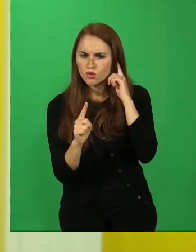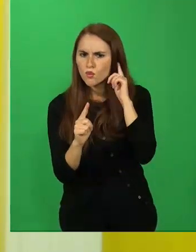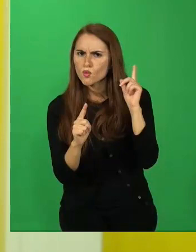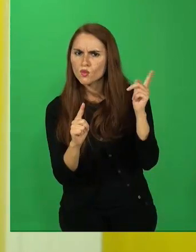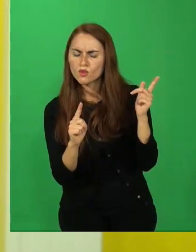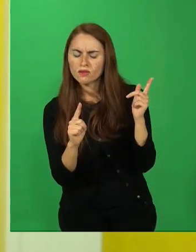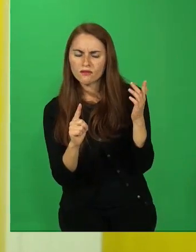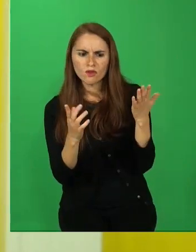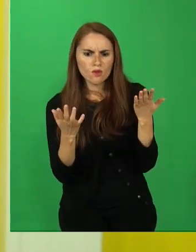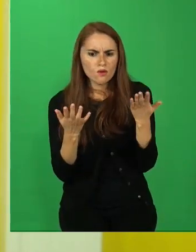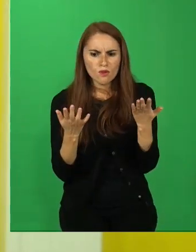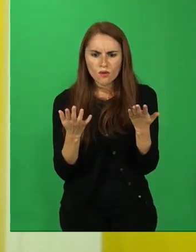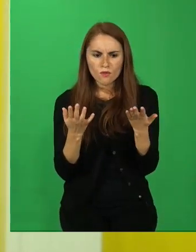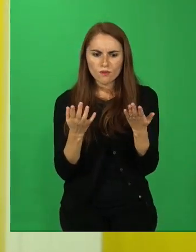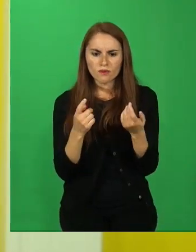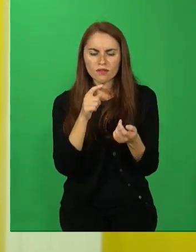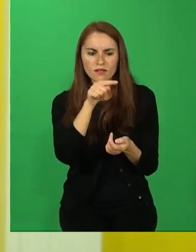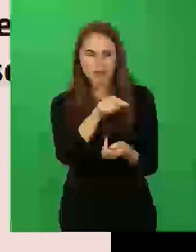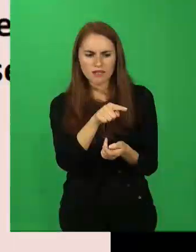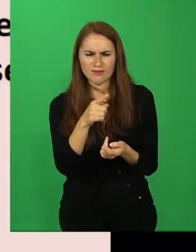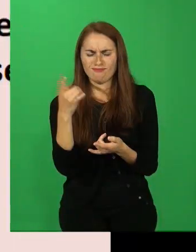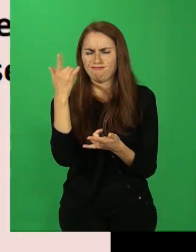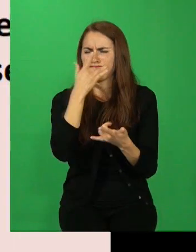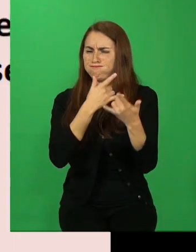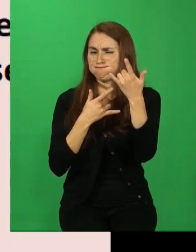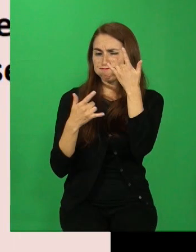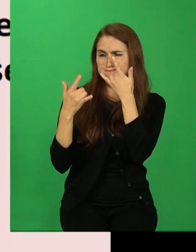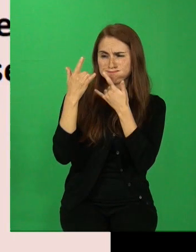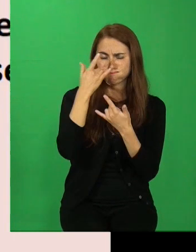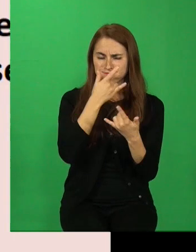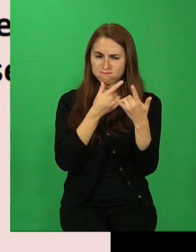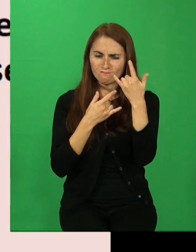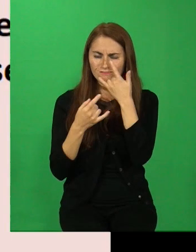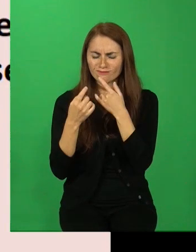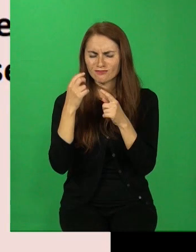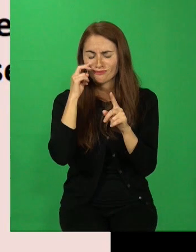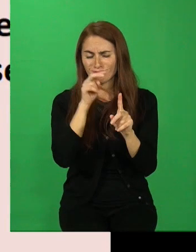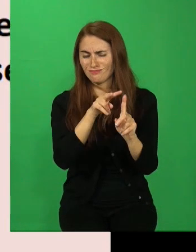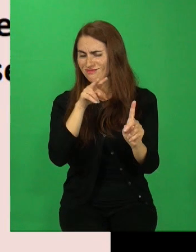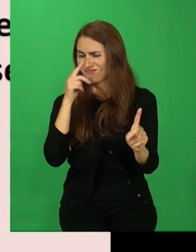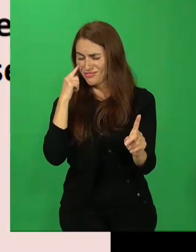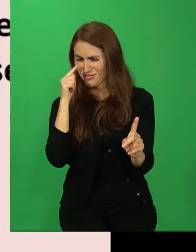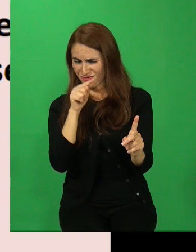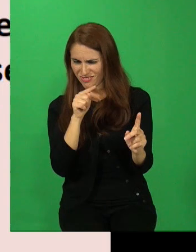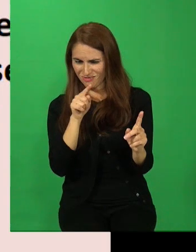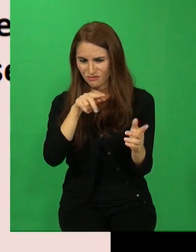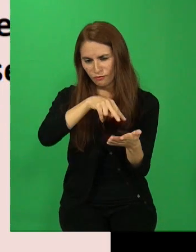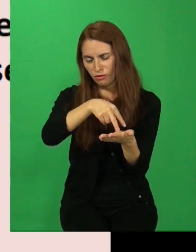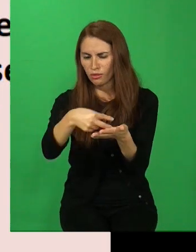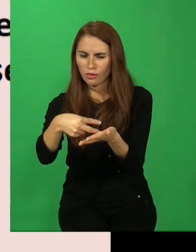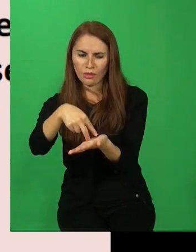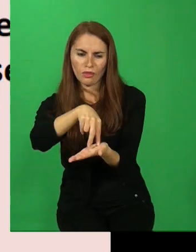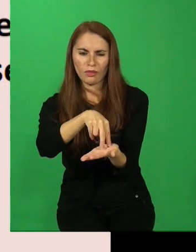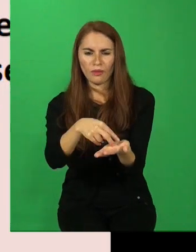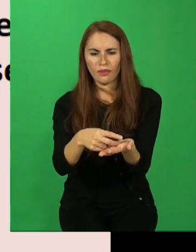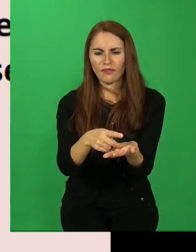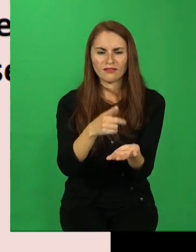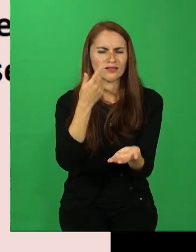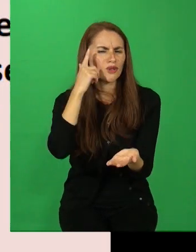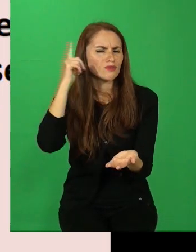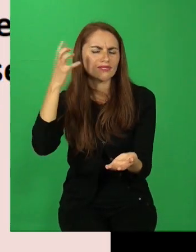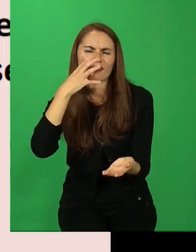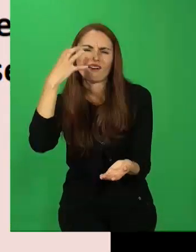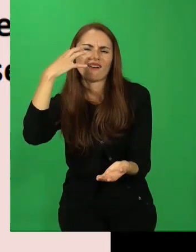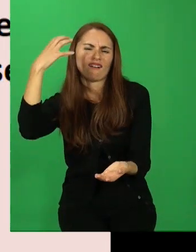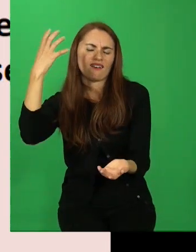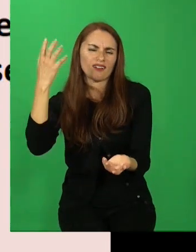lo que oían. Él estaba notablemente borracho, a lo lejos pude notarlo por cómo se tambaleaba y por el sonido peculiar de sus